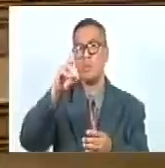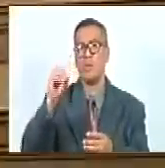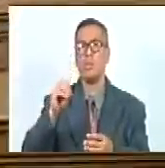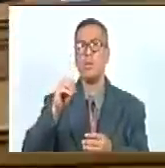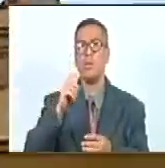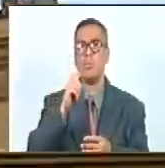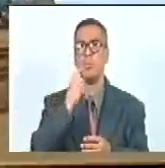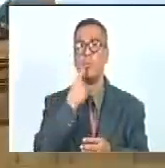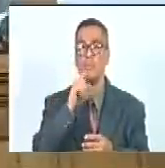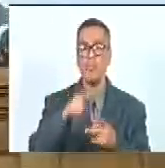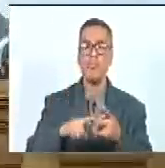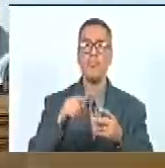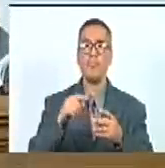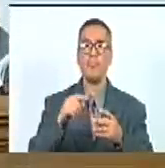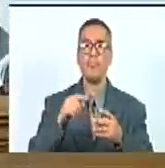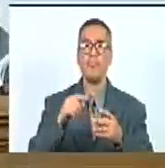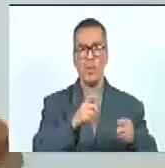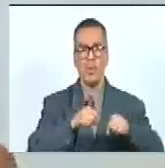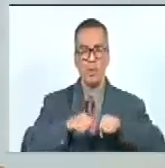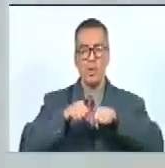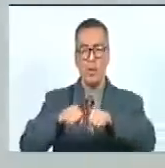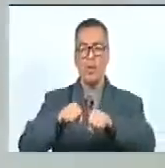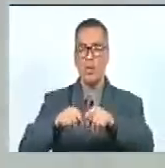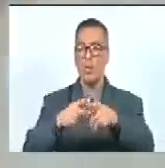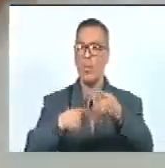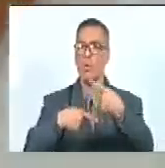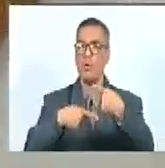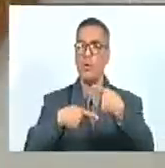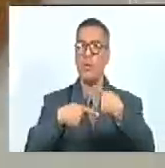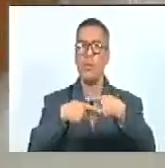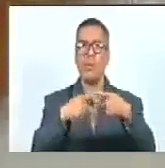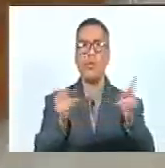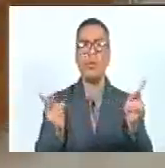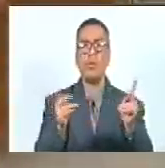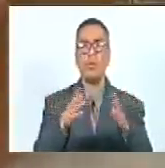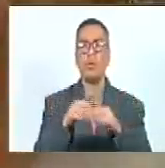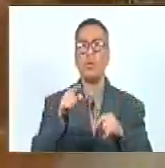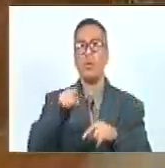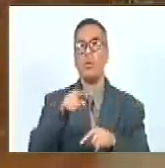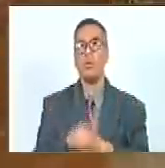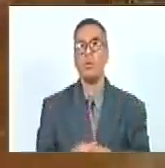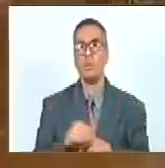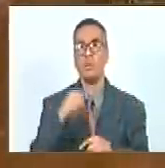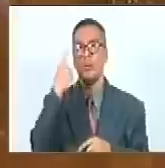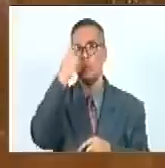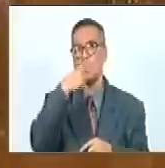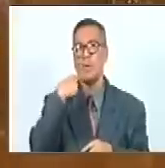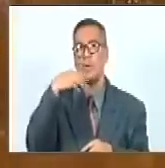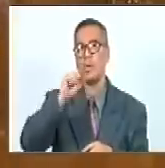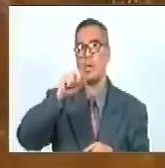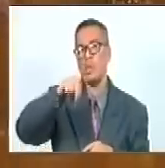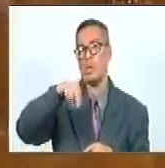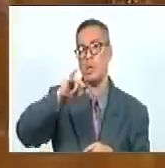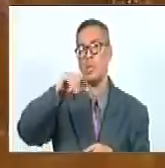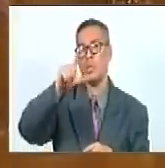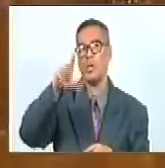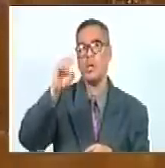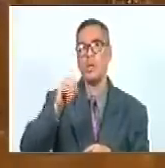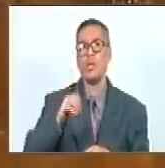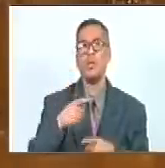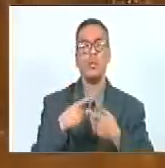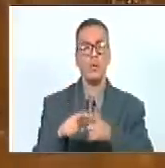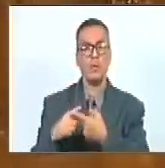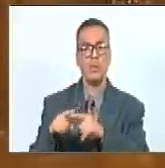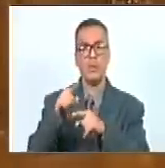donde funcionaba una especie de mercado público. Allí el museo Eusebio y Tomás Aquino Carballo y